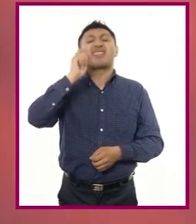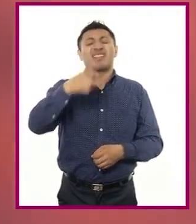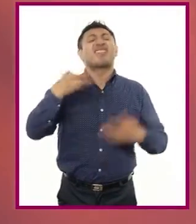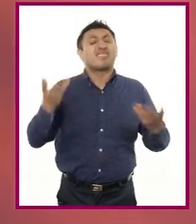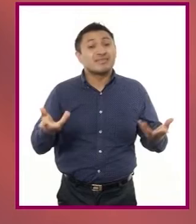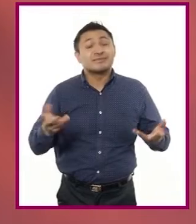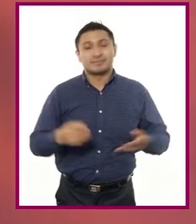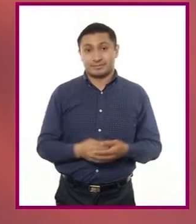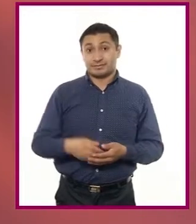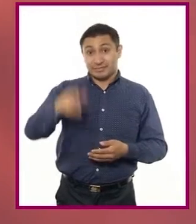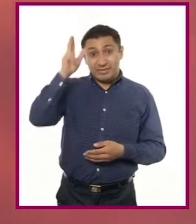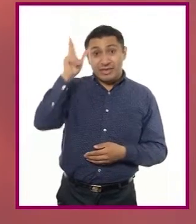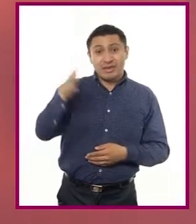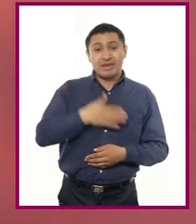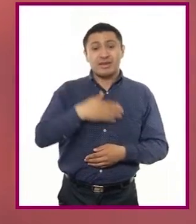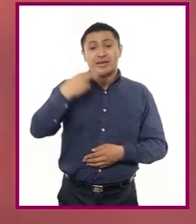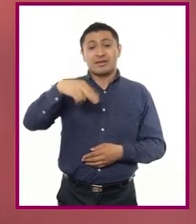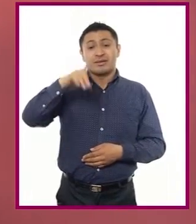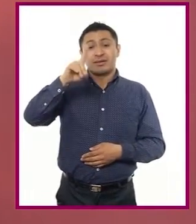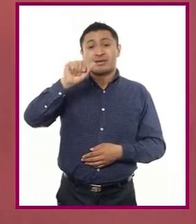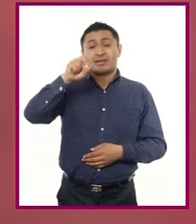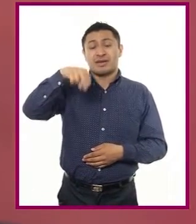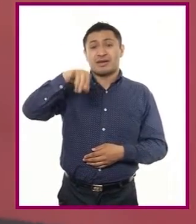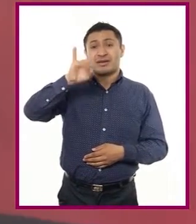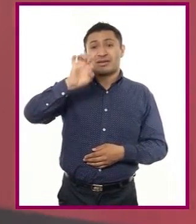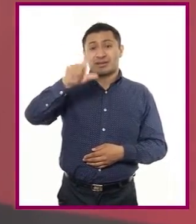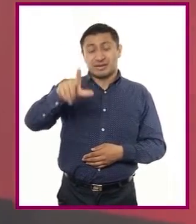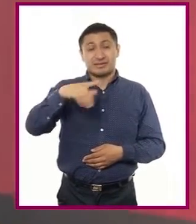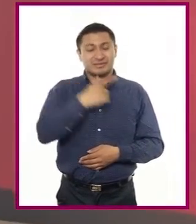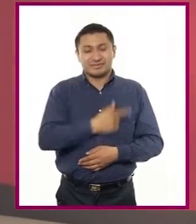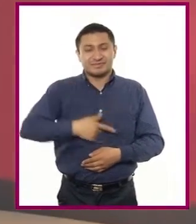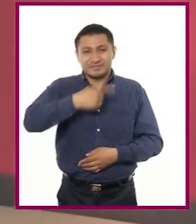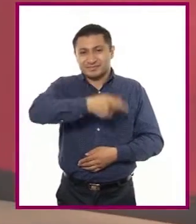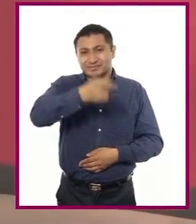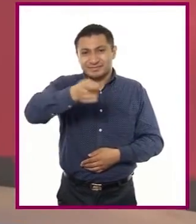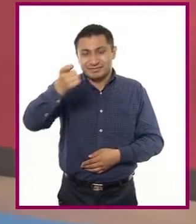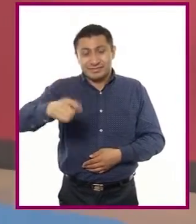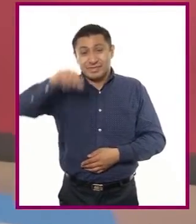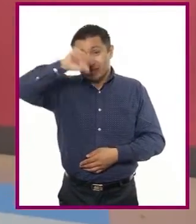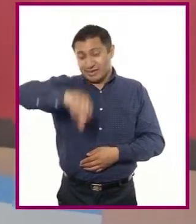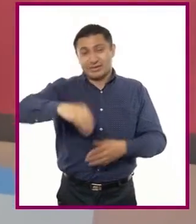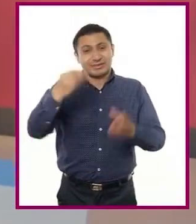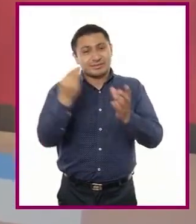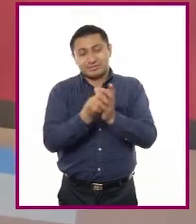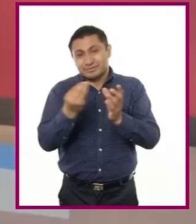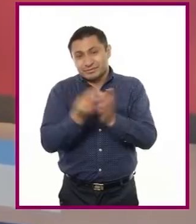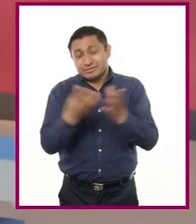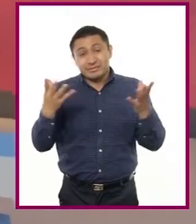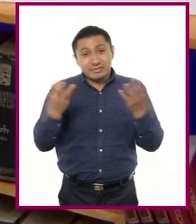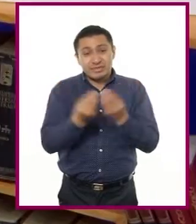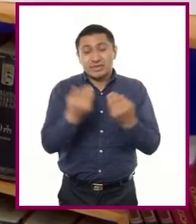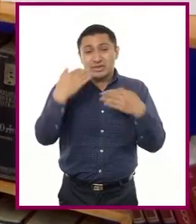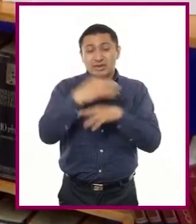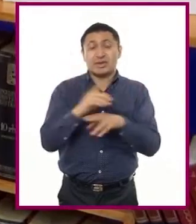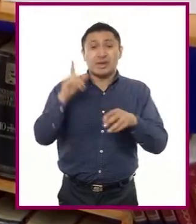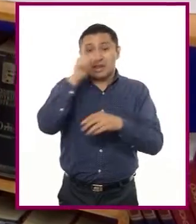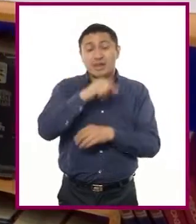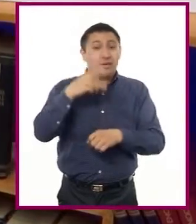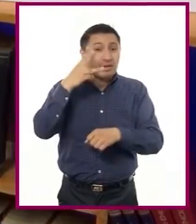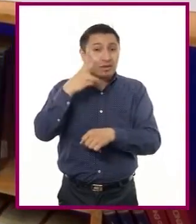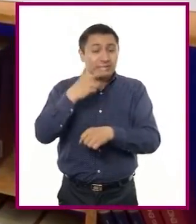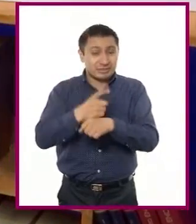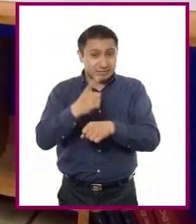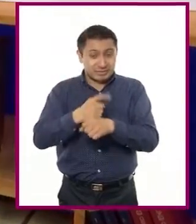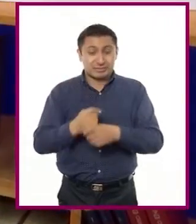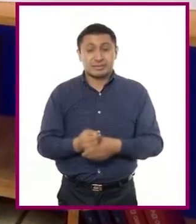¿Qué tal, jóvenes? Soy Daniel y me es un grato saludarlos y acompañarlos en una sesión más de lengua materna. En su punto